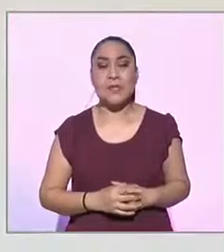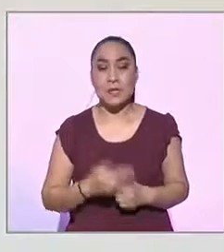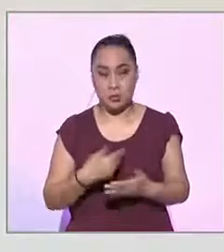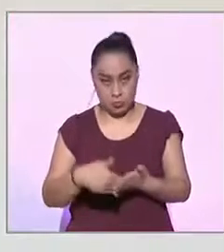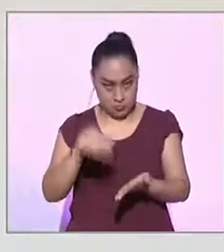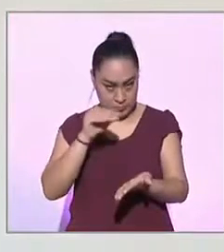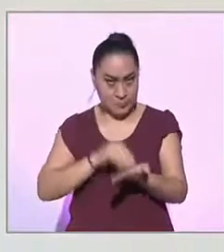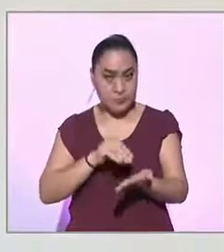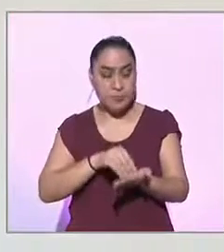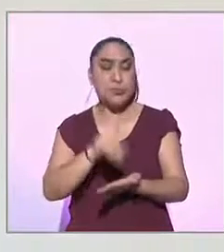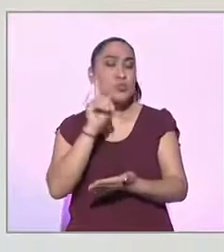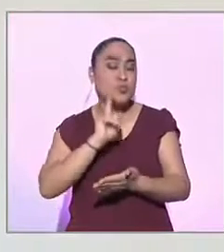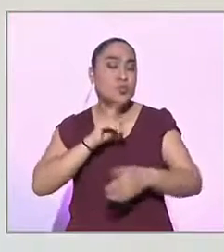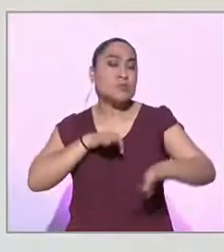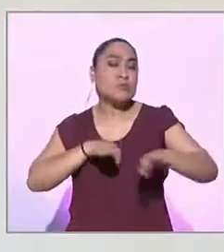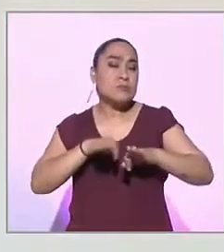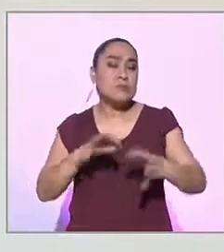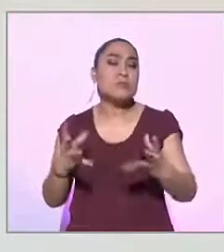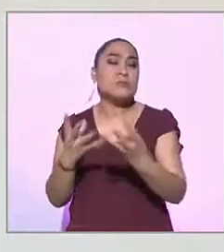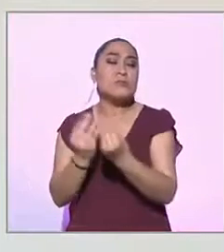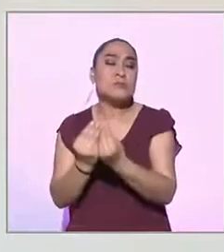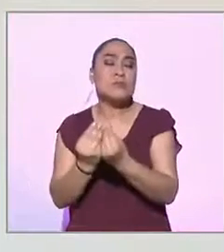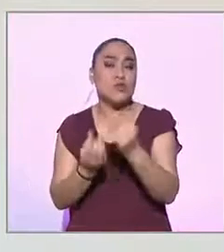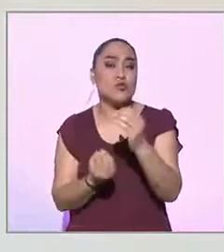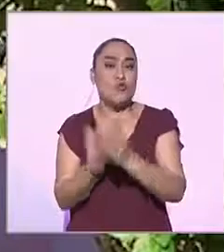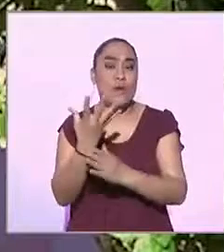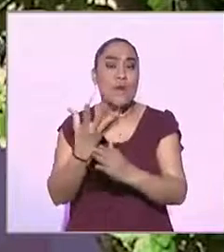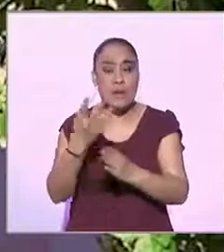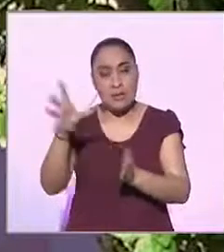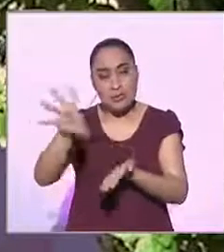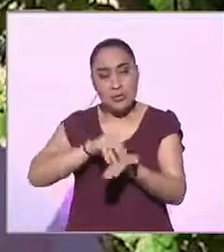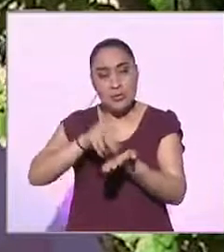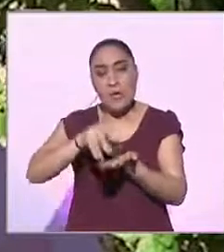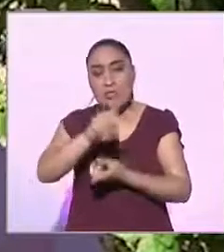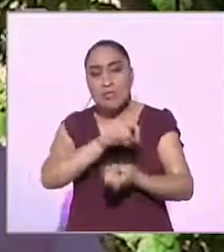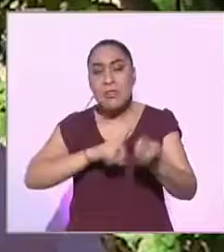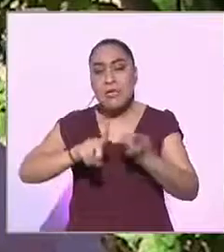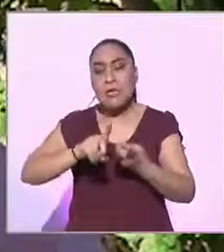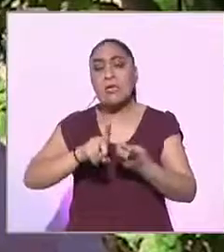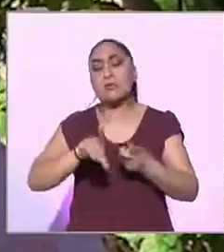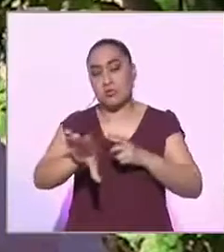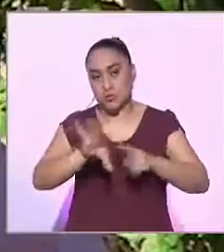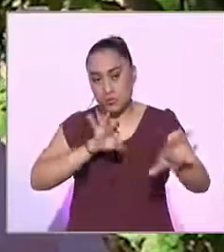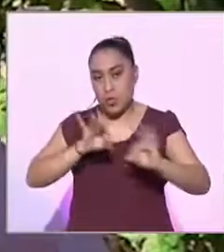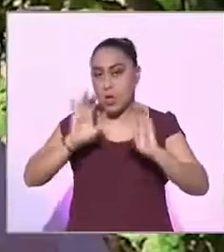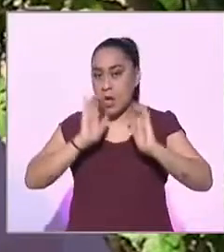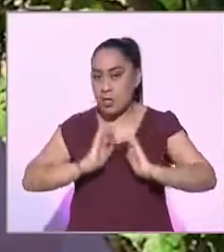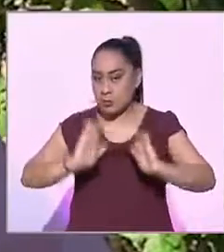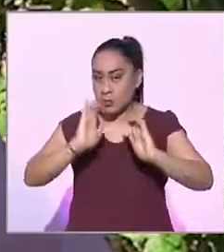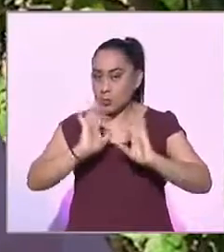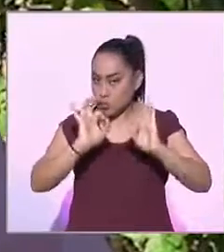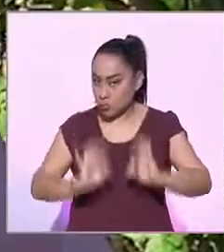Actualmente, Mari Carmen trabaja en la producción de un nuevo disco, a título personal y con canciones originales.